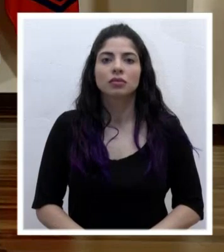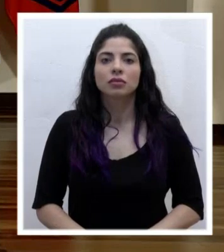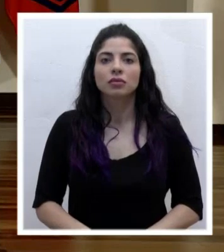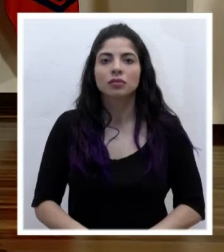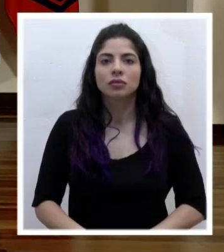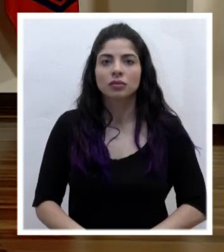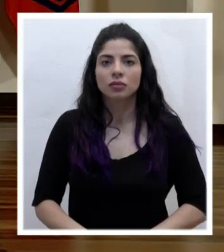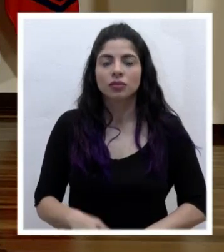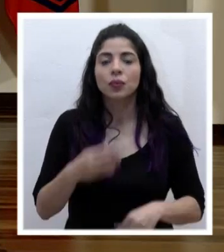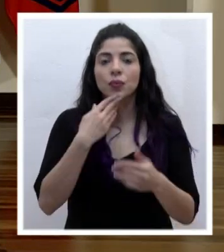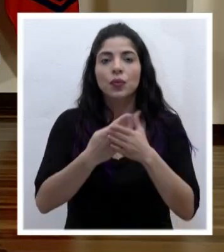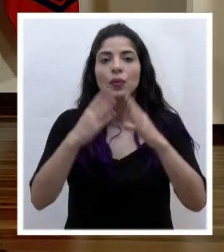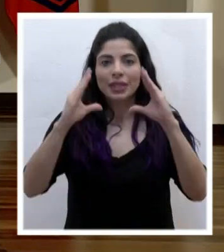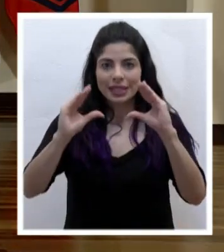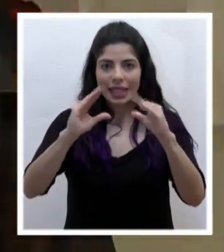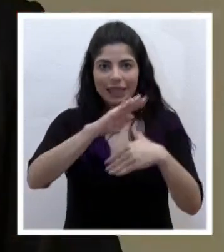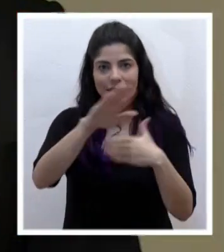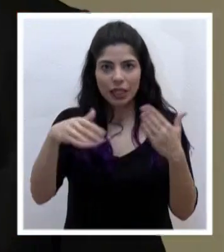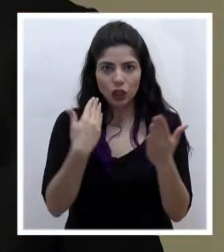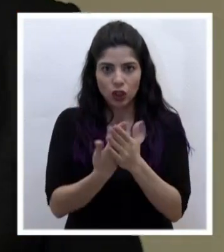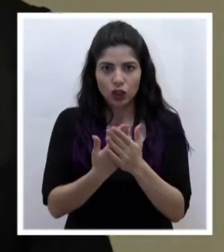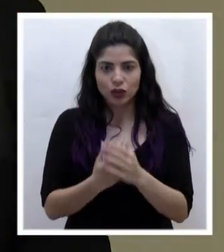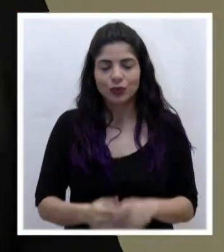Buenas tardes a todos.